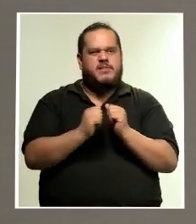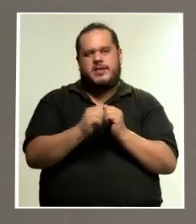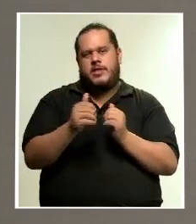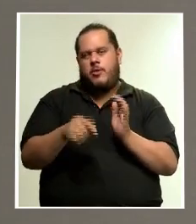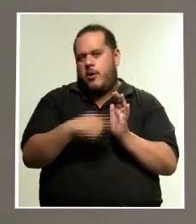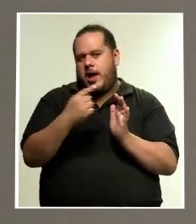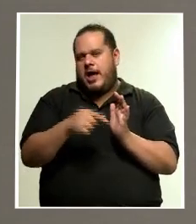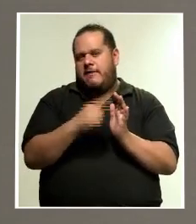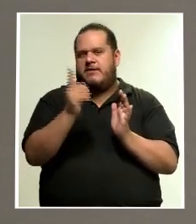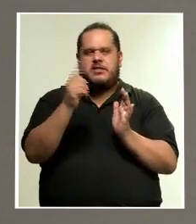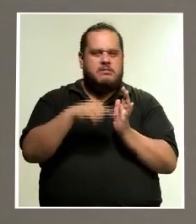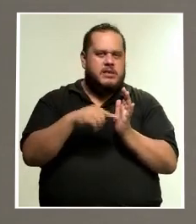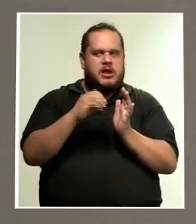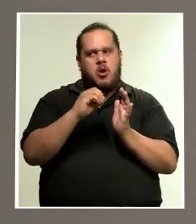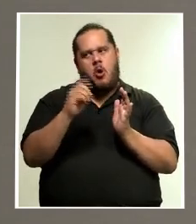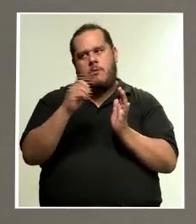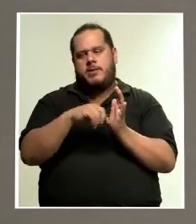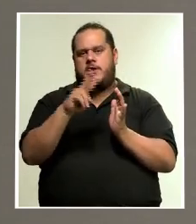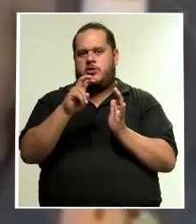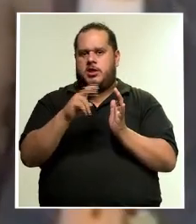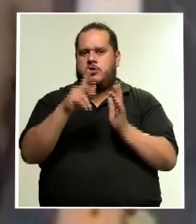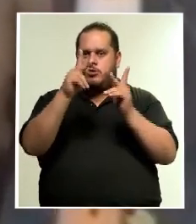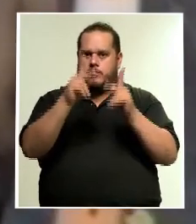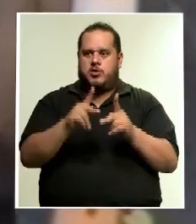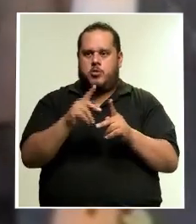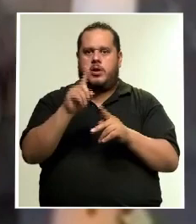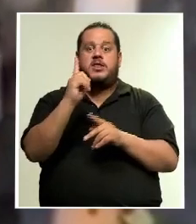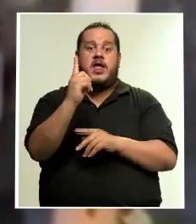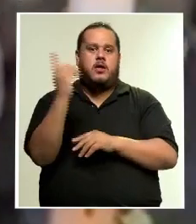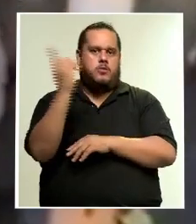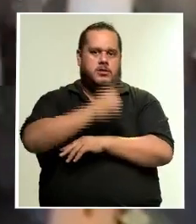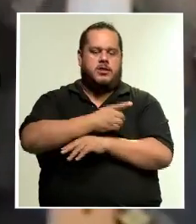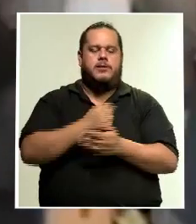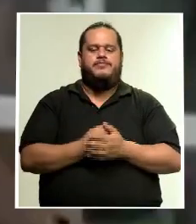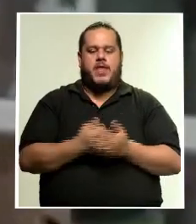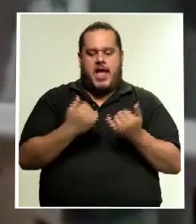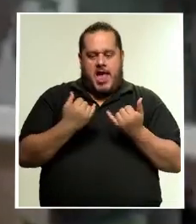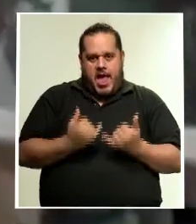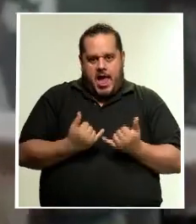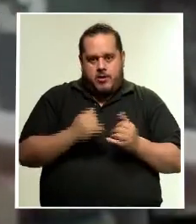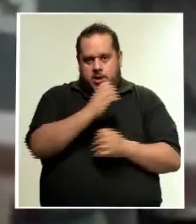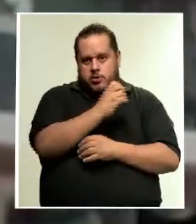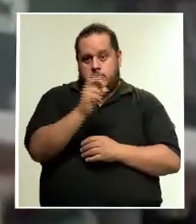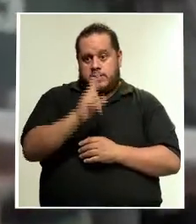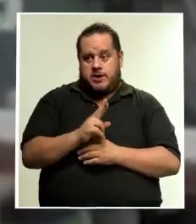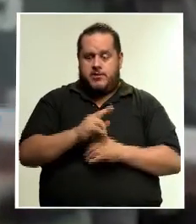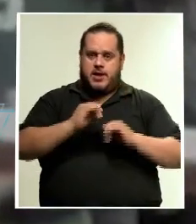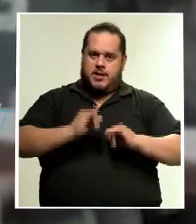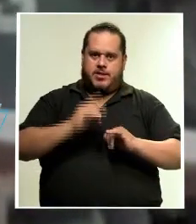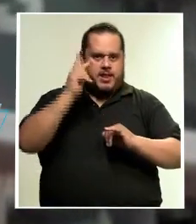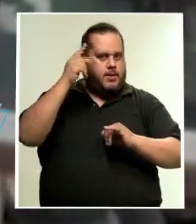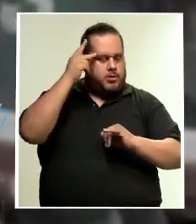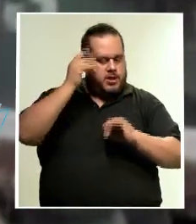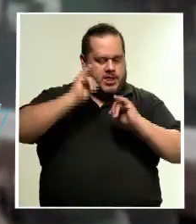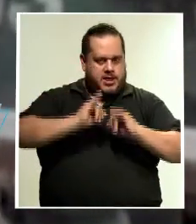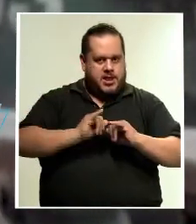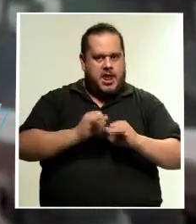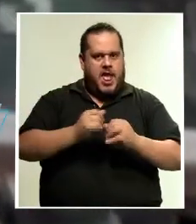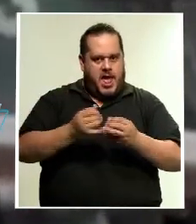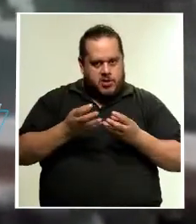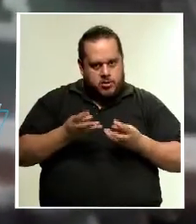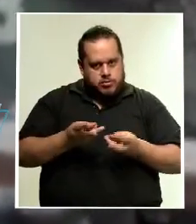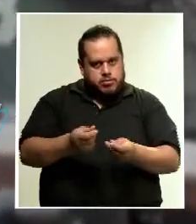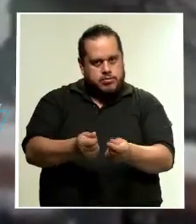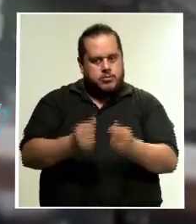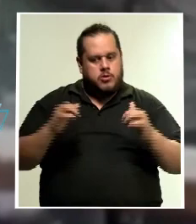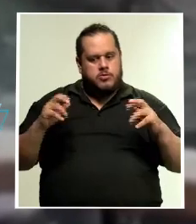un flujo de 1.000 o 1.200 personas al día. Por el momento, Costa Rica mantiene la política de contener estos flujos migratorios